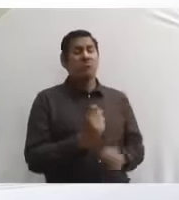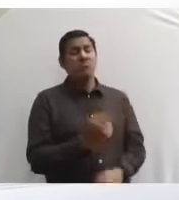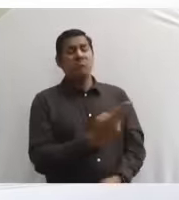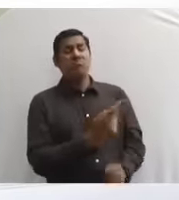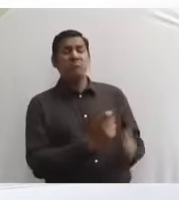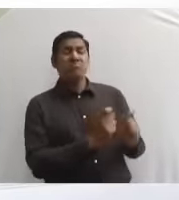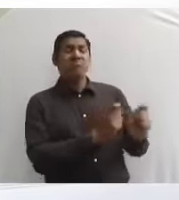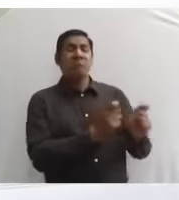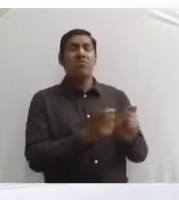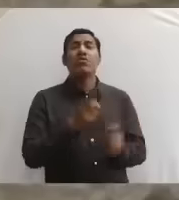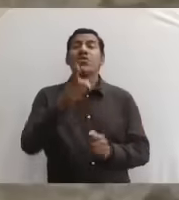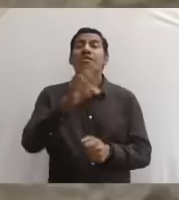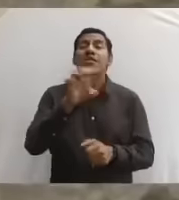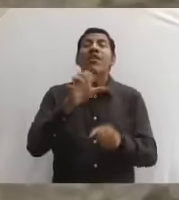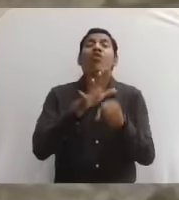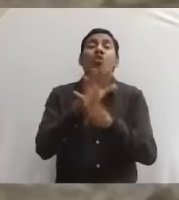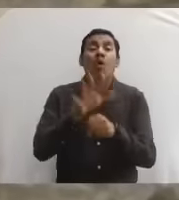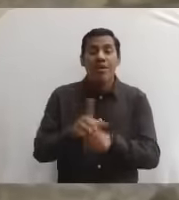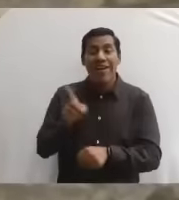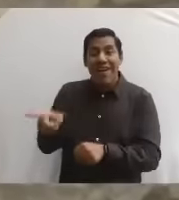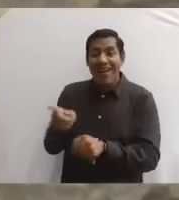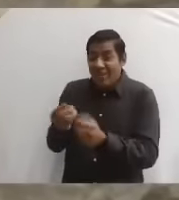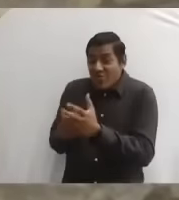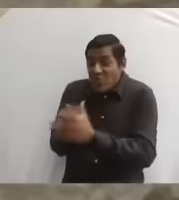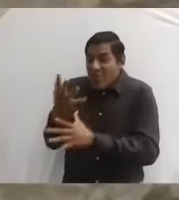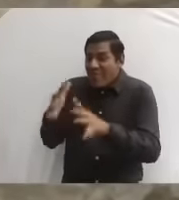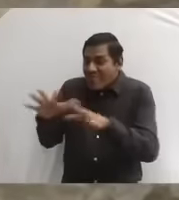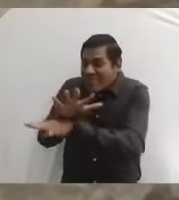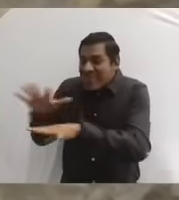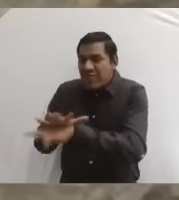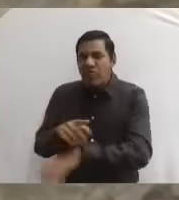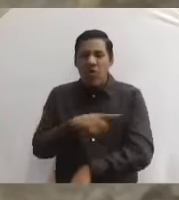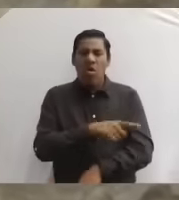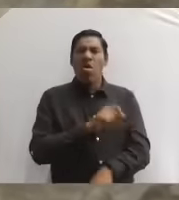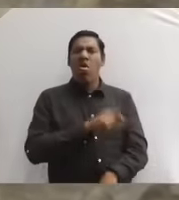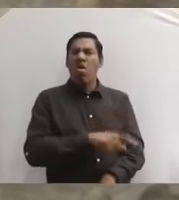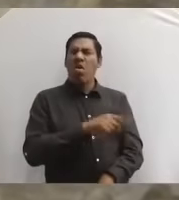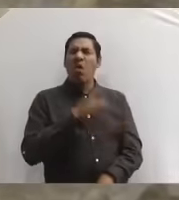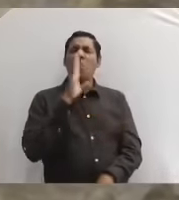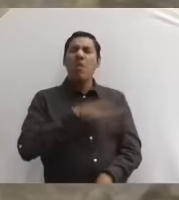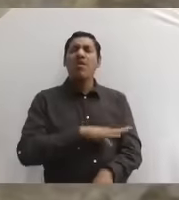¿Qué dice Ensenada? ¿Transformación o corrupción?